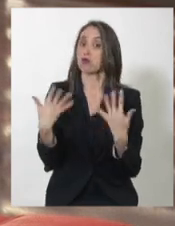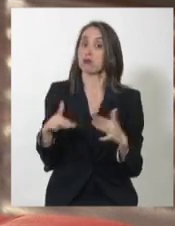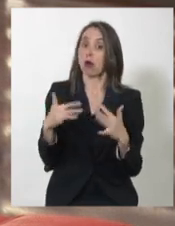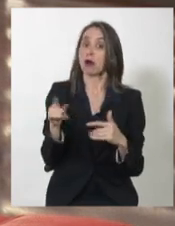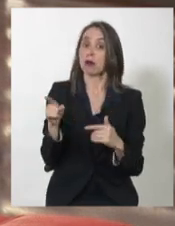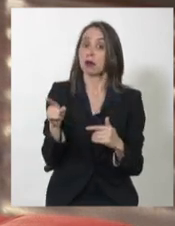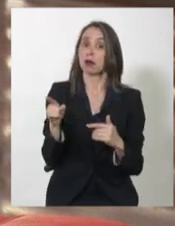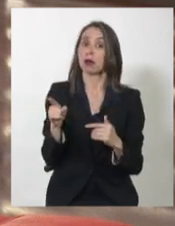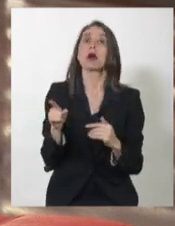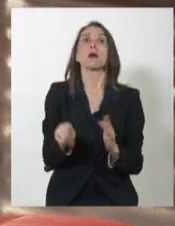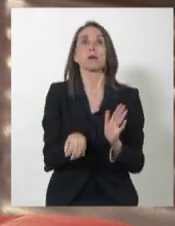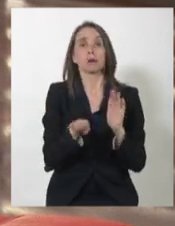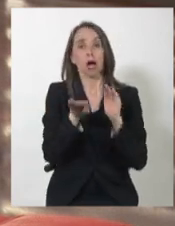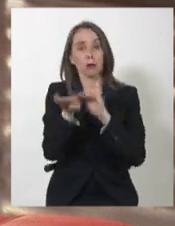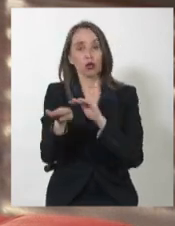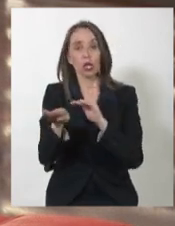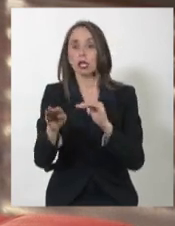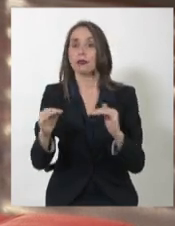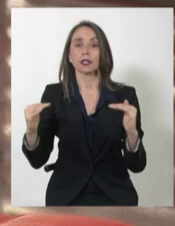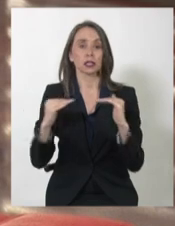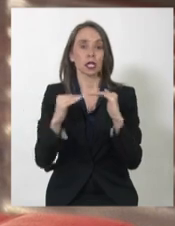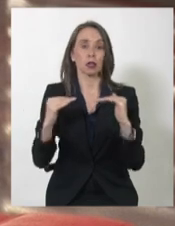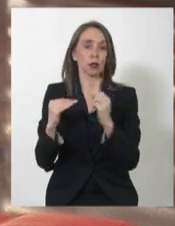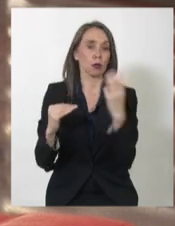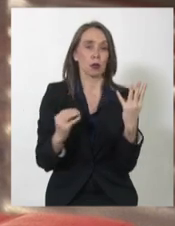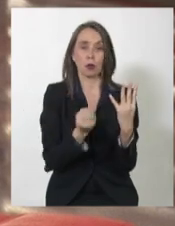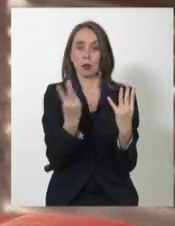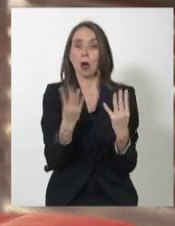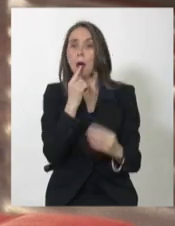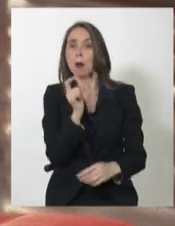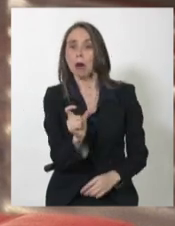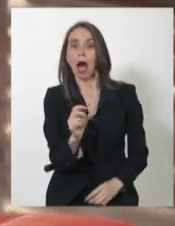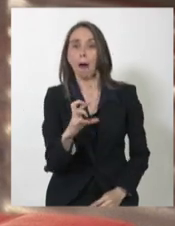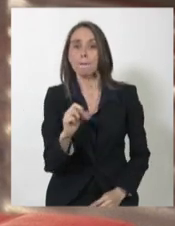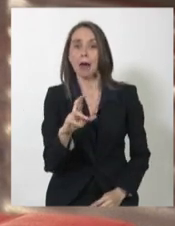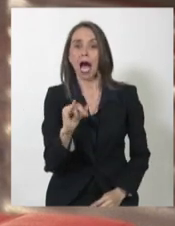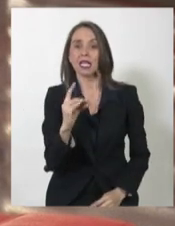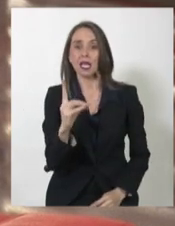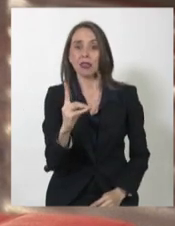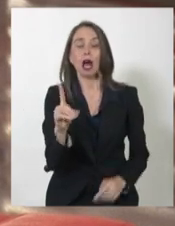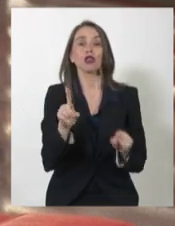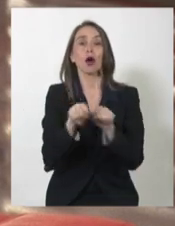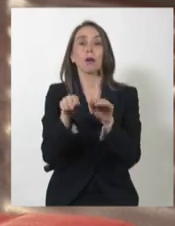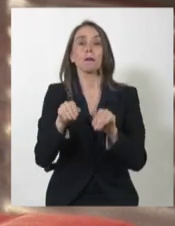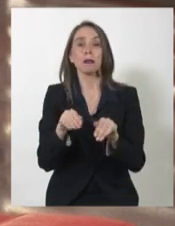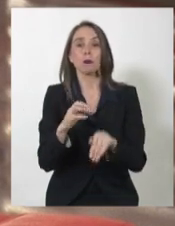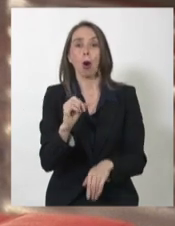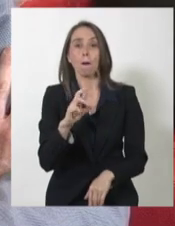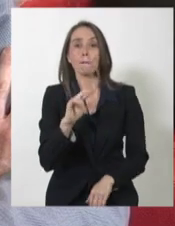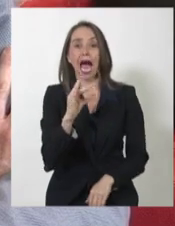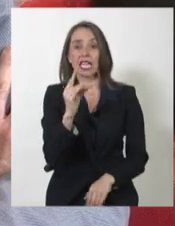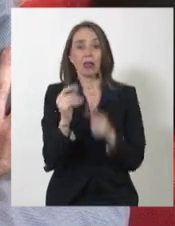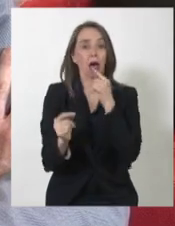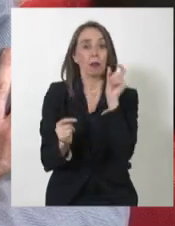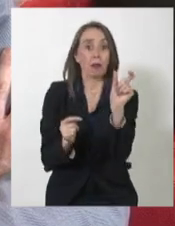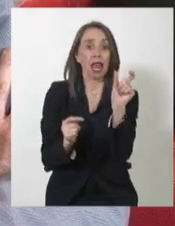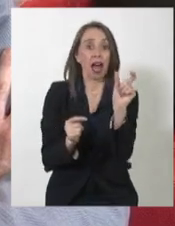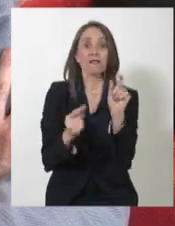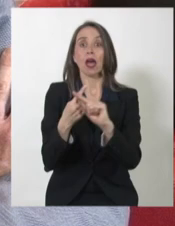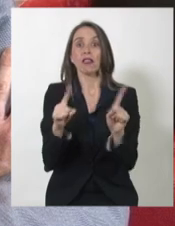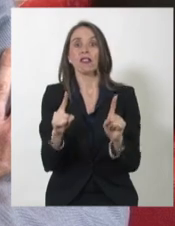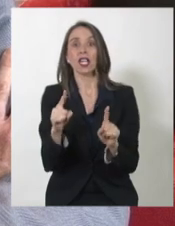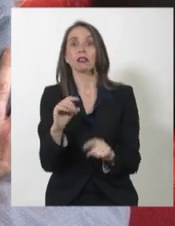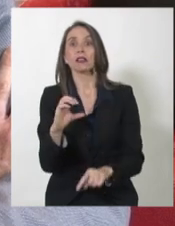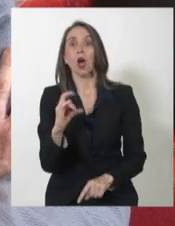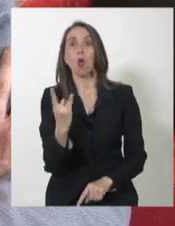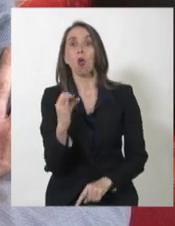para avalar la paridad. La paridad, y aquí conceptualmente no es lo mismo hablar de paridad y cuota, ¿no? Las